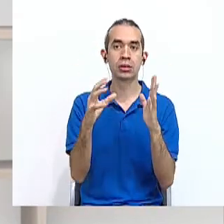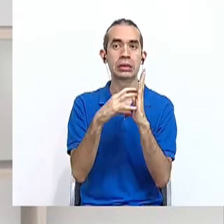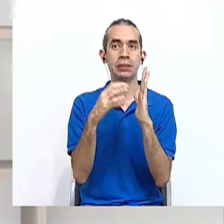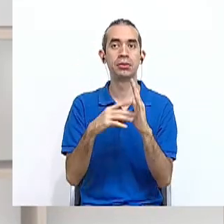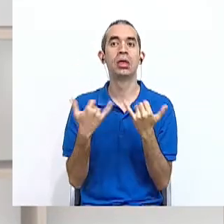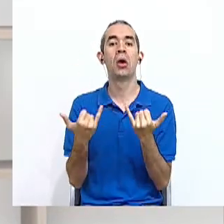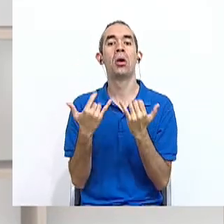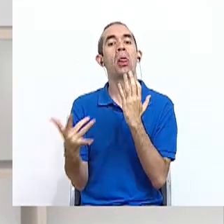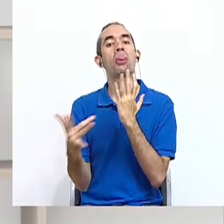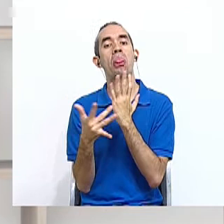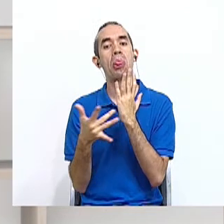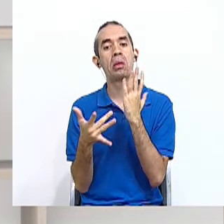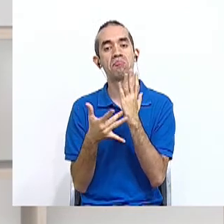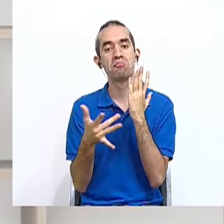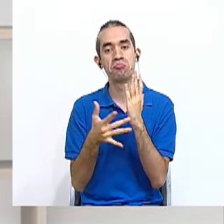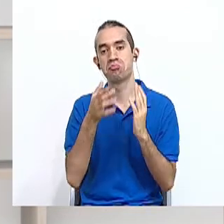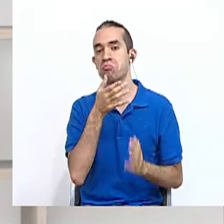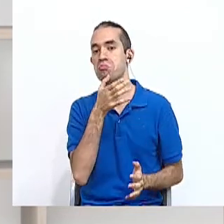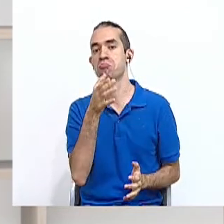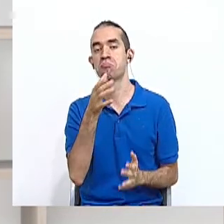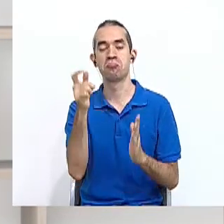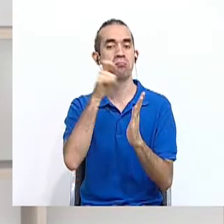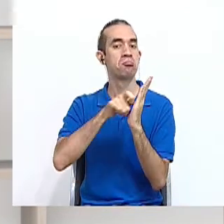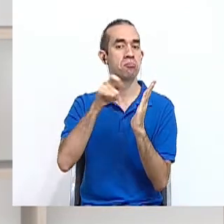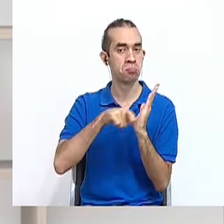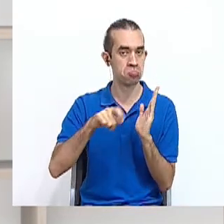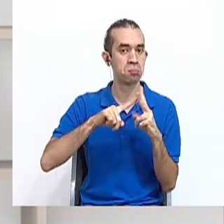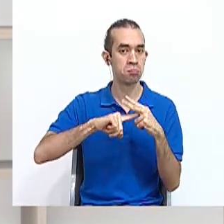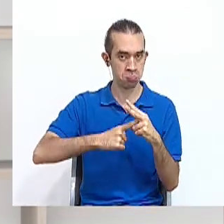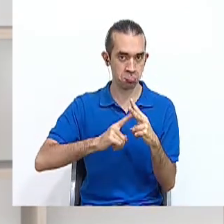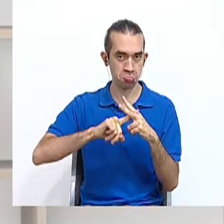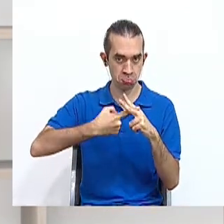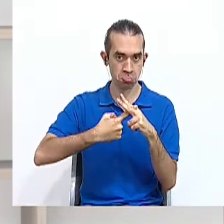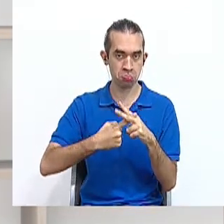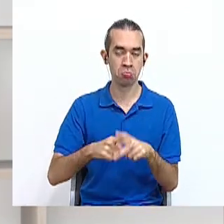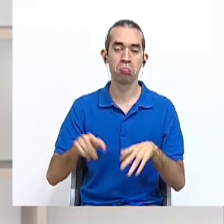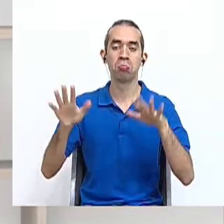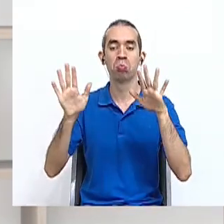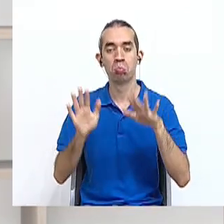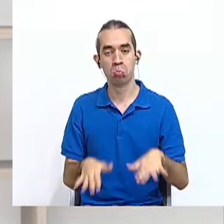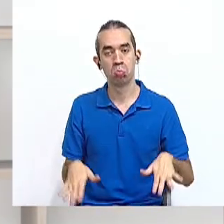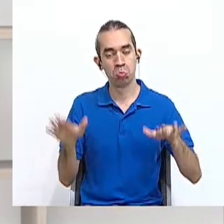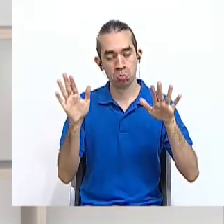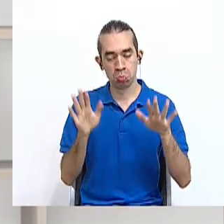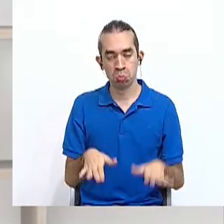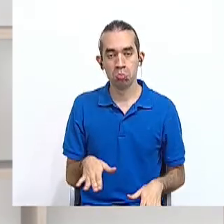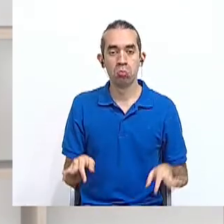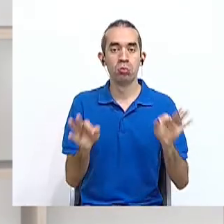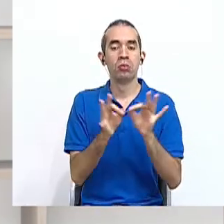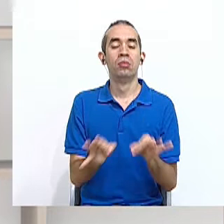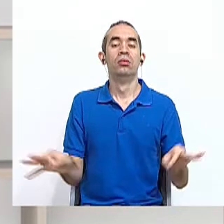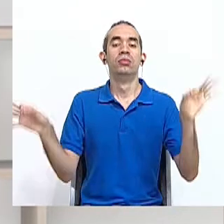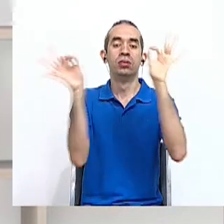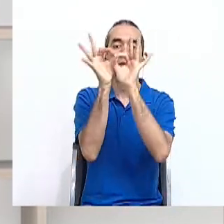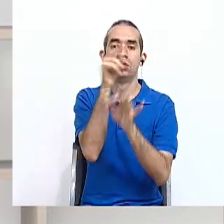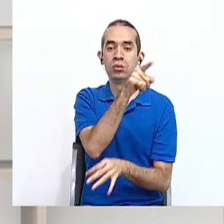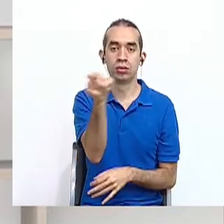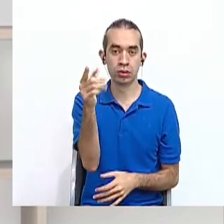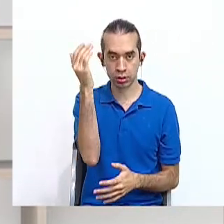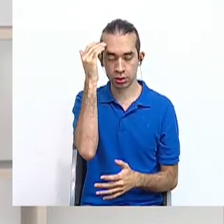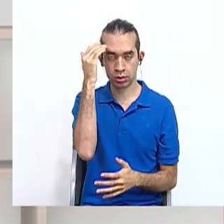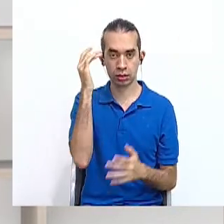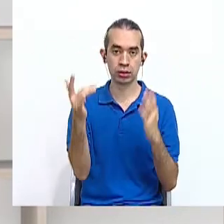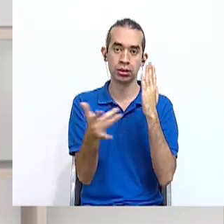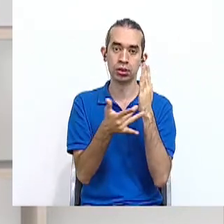técnicas para escribir las introducciones. Vamos con calma porque es importante que usted reconozca las